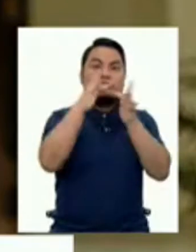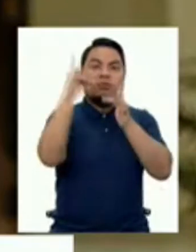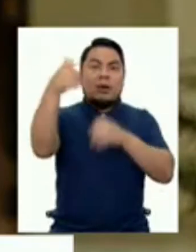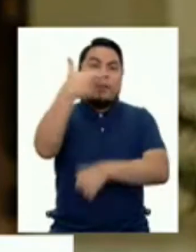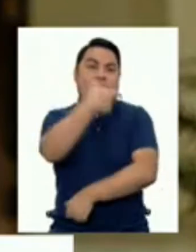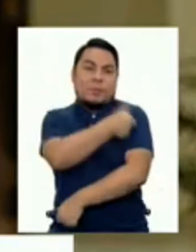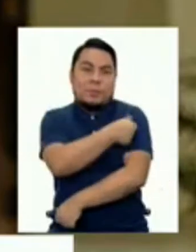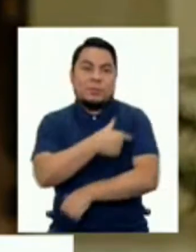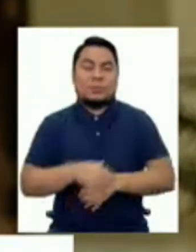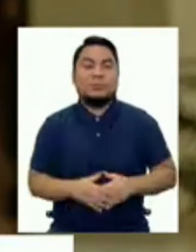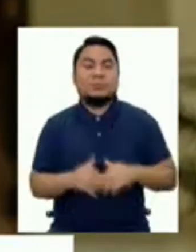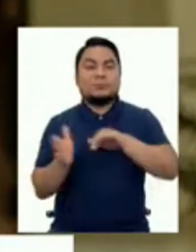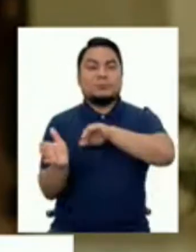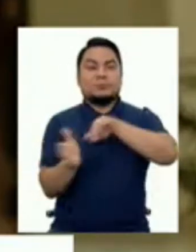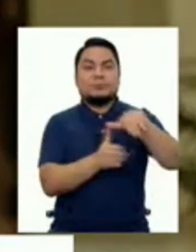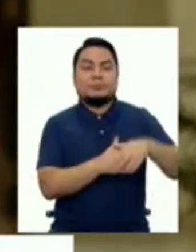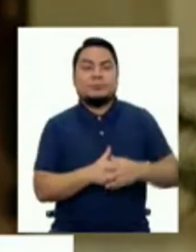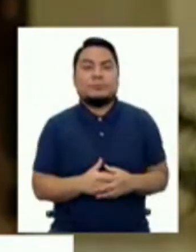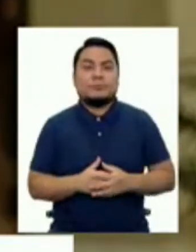Manifestarles que